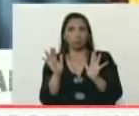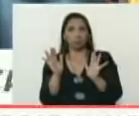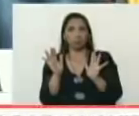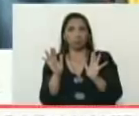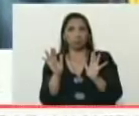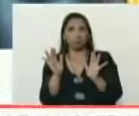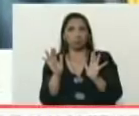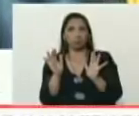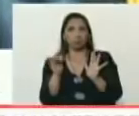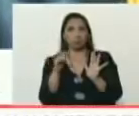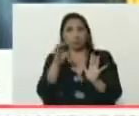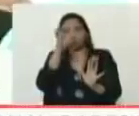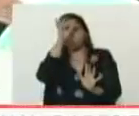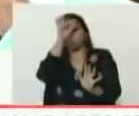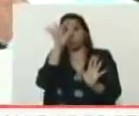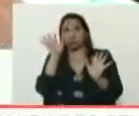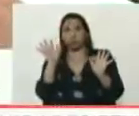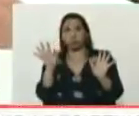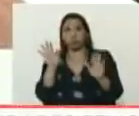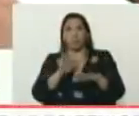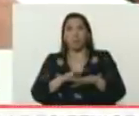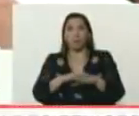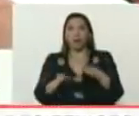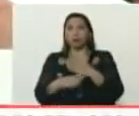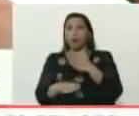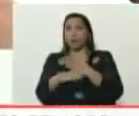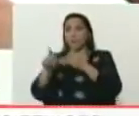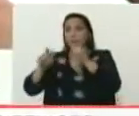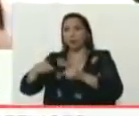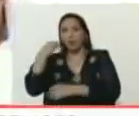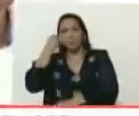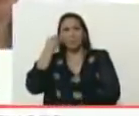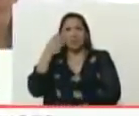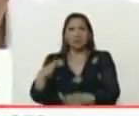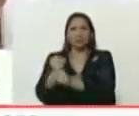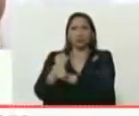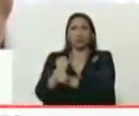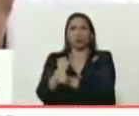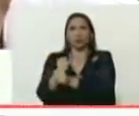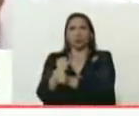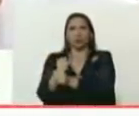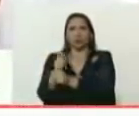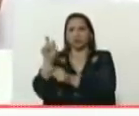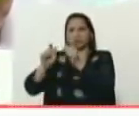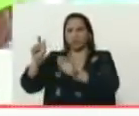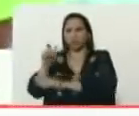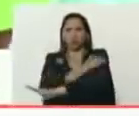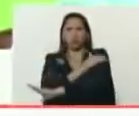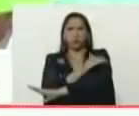Yo no sé si hay... Por lo que pasa es que todavía hay gente que cree en unos figurones como este.